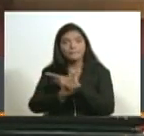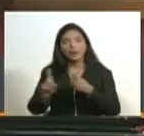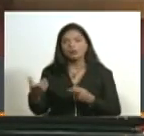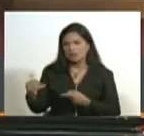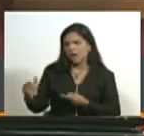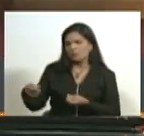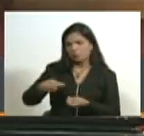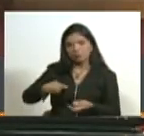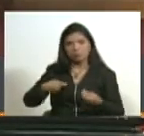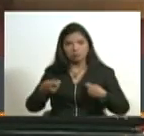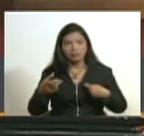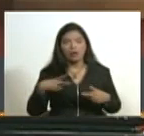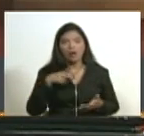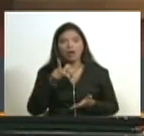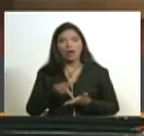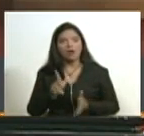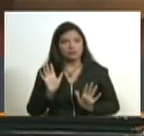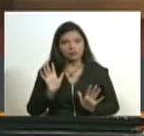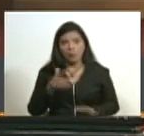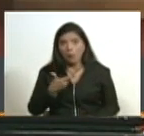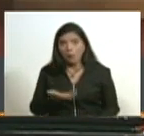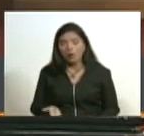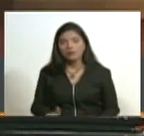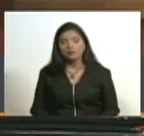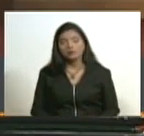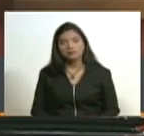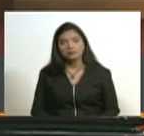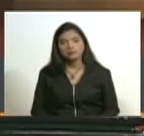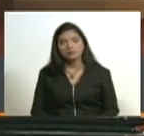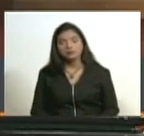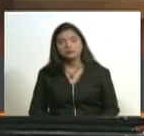Iván. Pispiretas por ahí, pispireto.